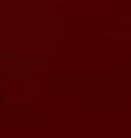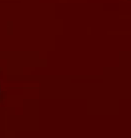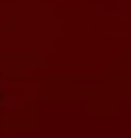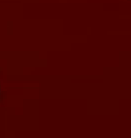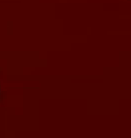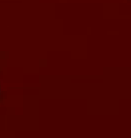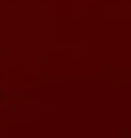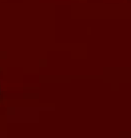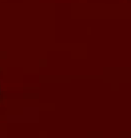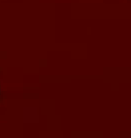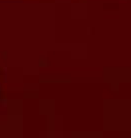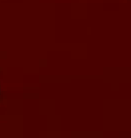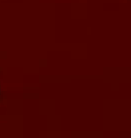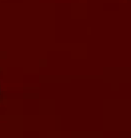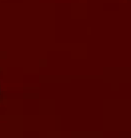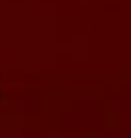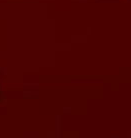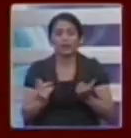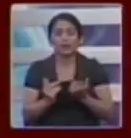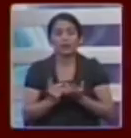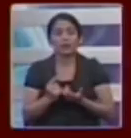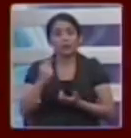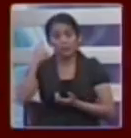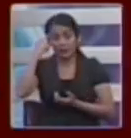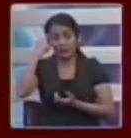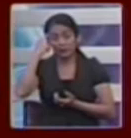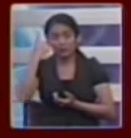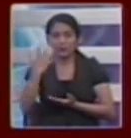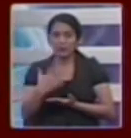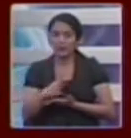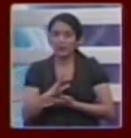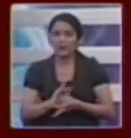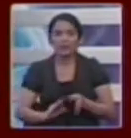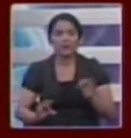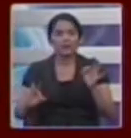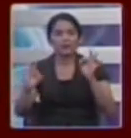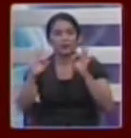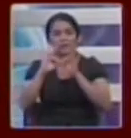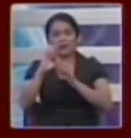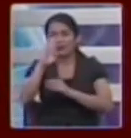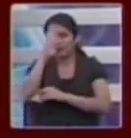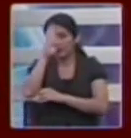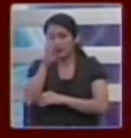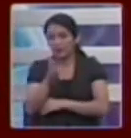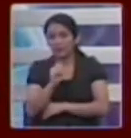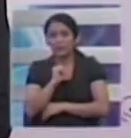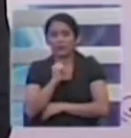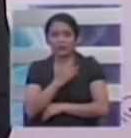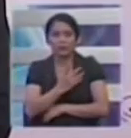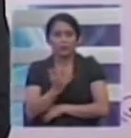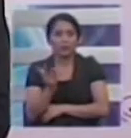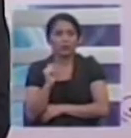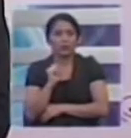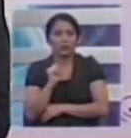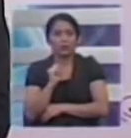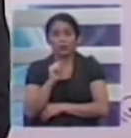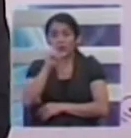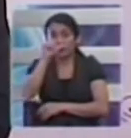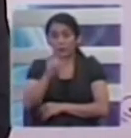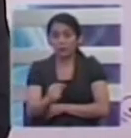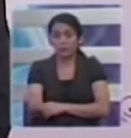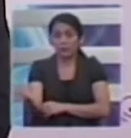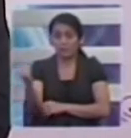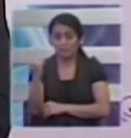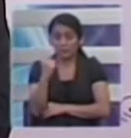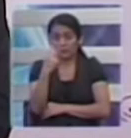Entonces nosotros tenemos también un lema que lo compartimos y trabajamos día a día con nuestros colaboradores, que es que cuando un huésped o